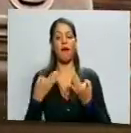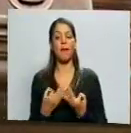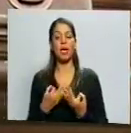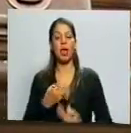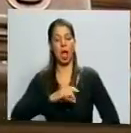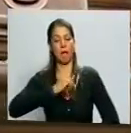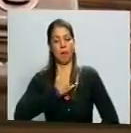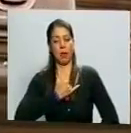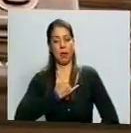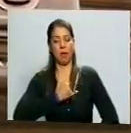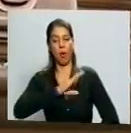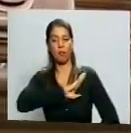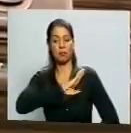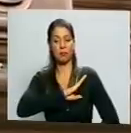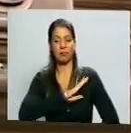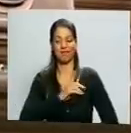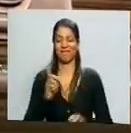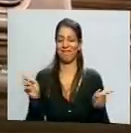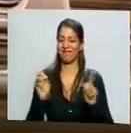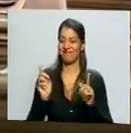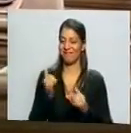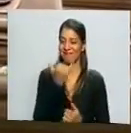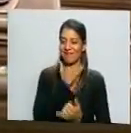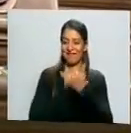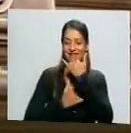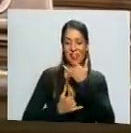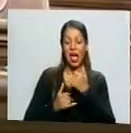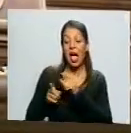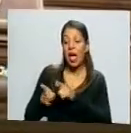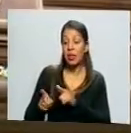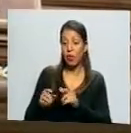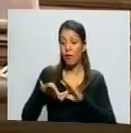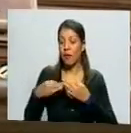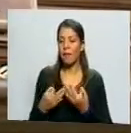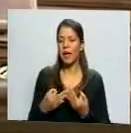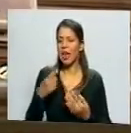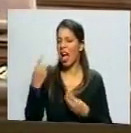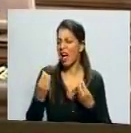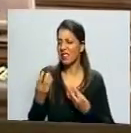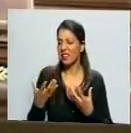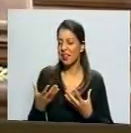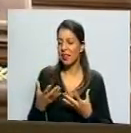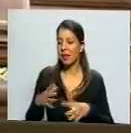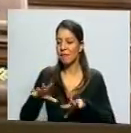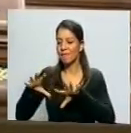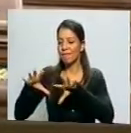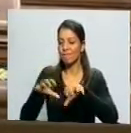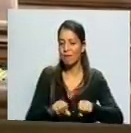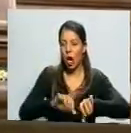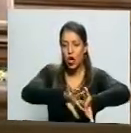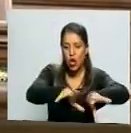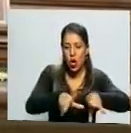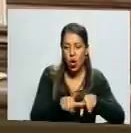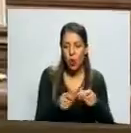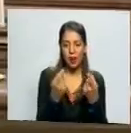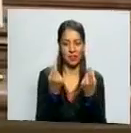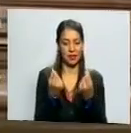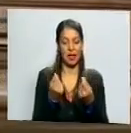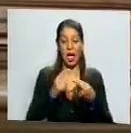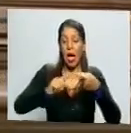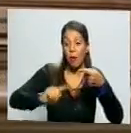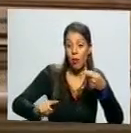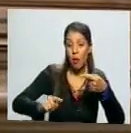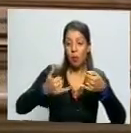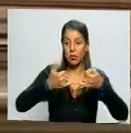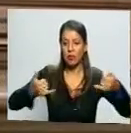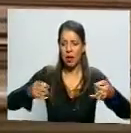comercial. Y esa élite comercial, al final lo que estaba haciendo era tomando los recursos del